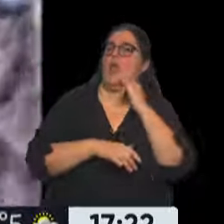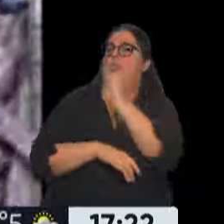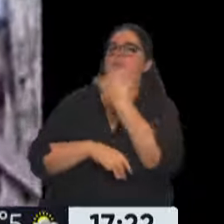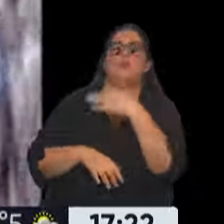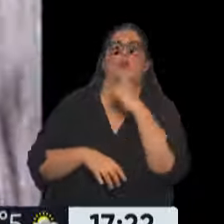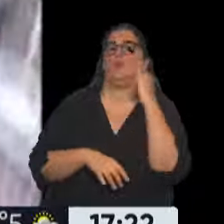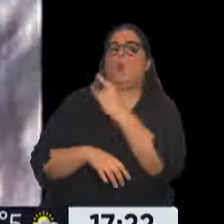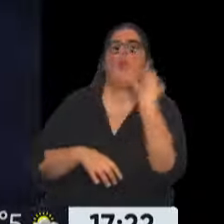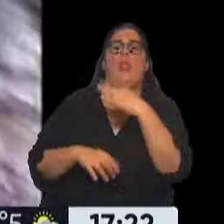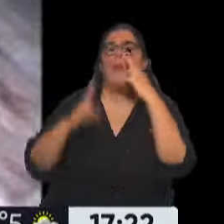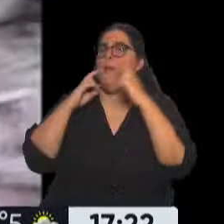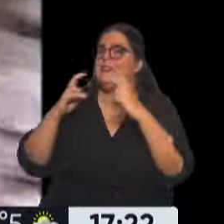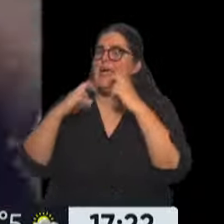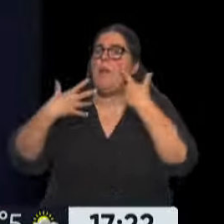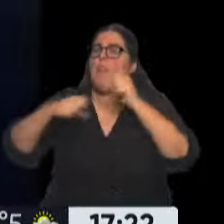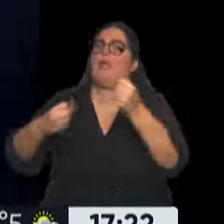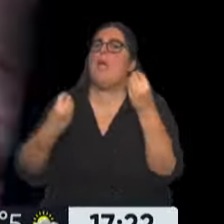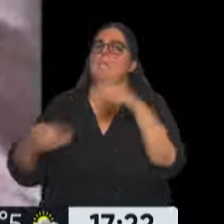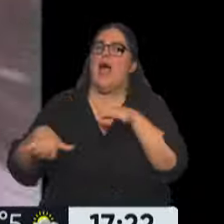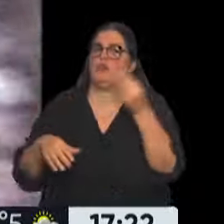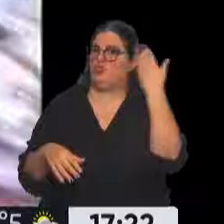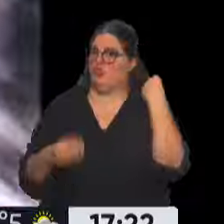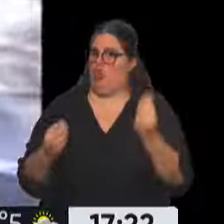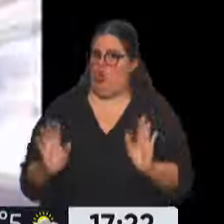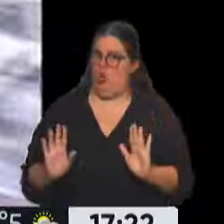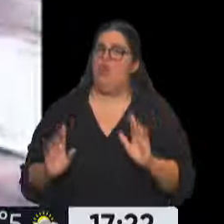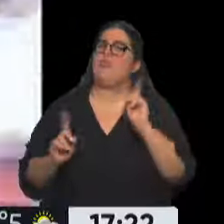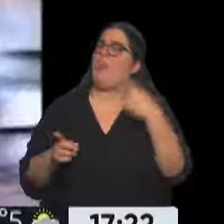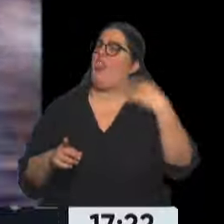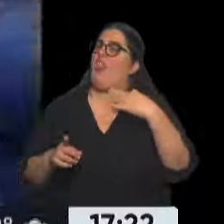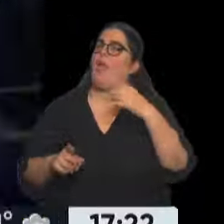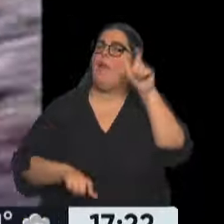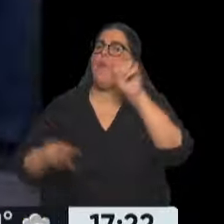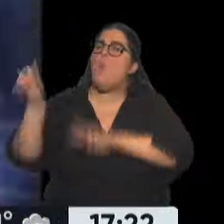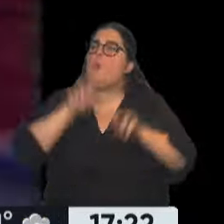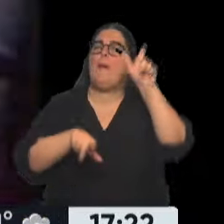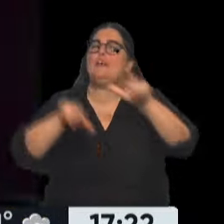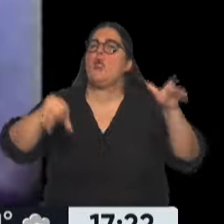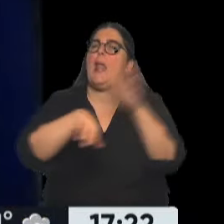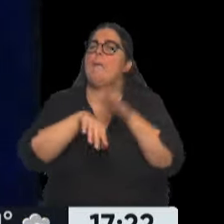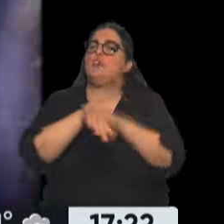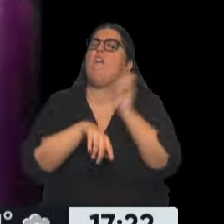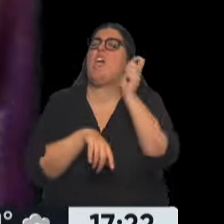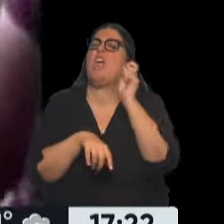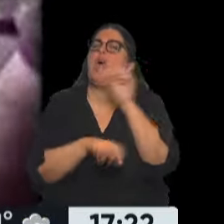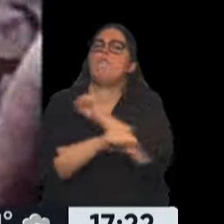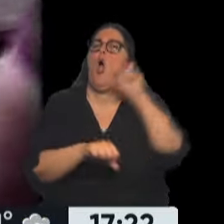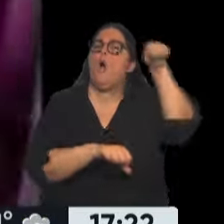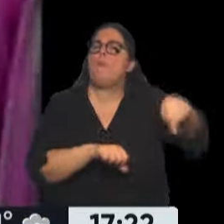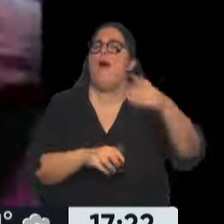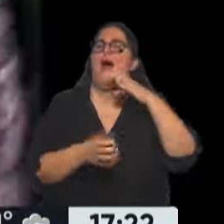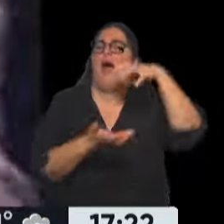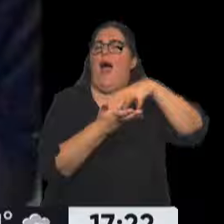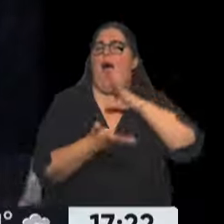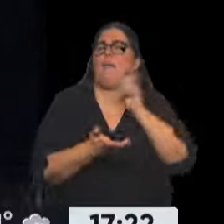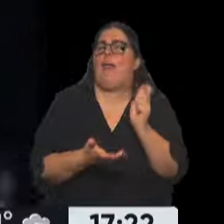que ocurrió. También ordenaron identificar a los responsables e implementar las necesarias medidas de reparación. La